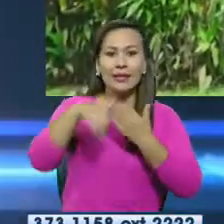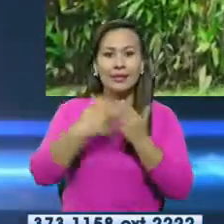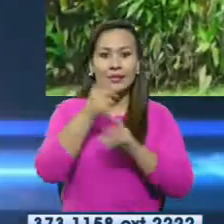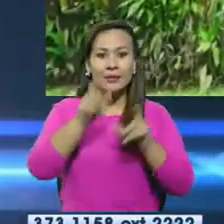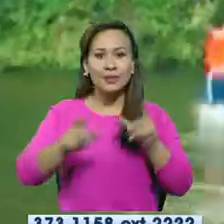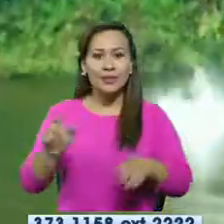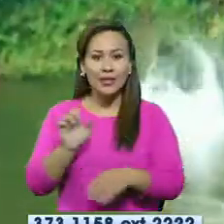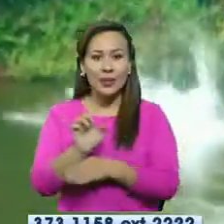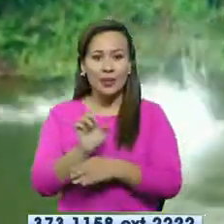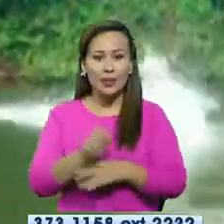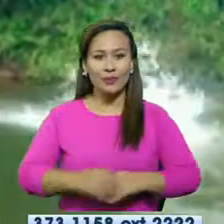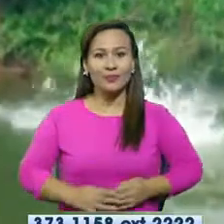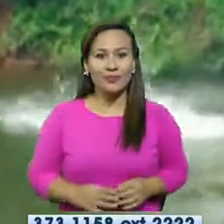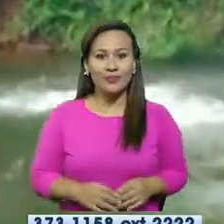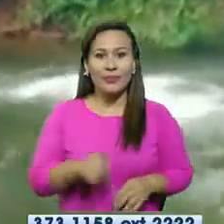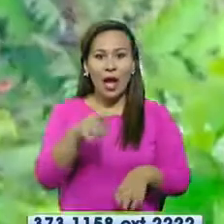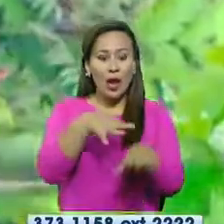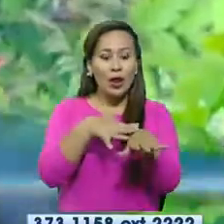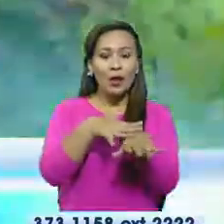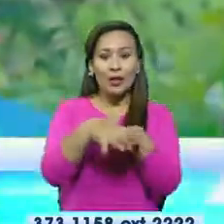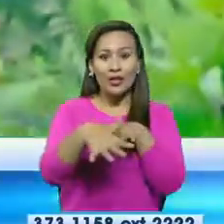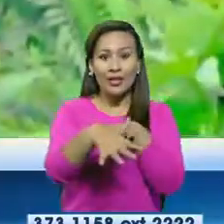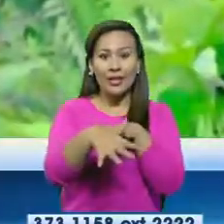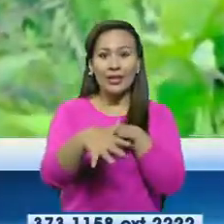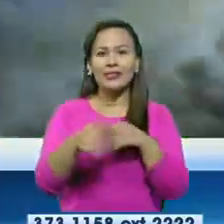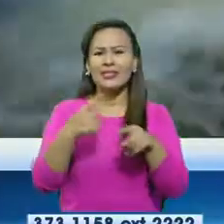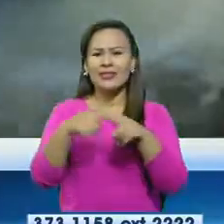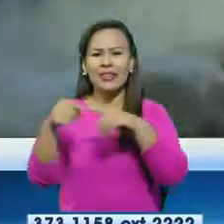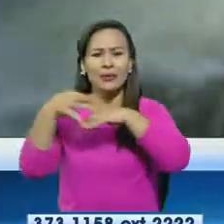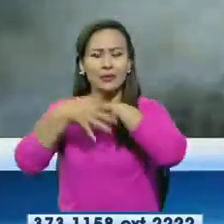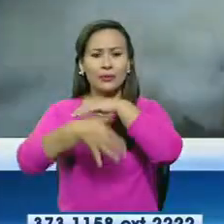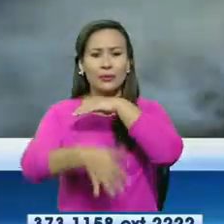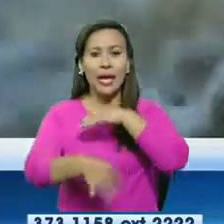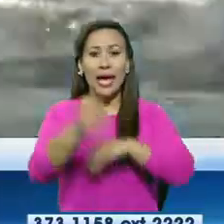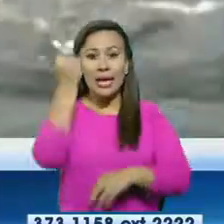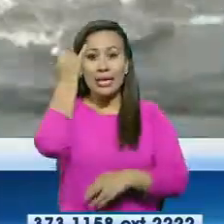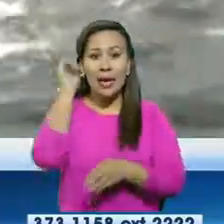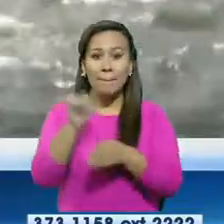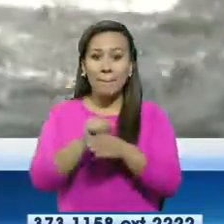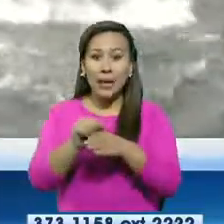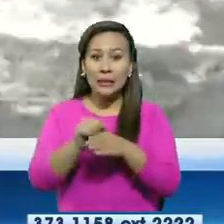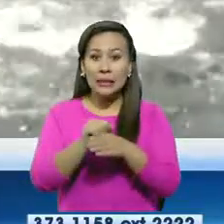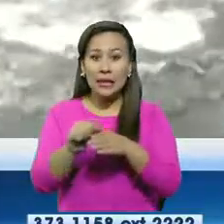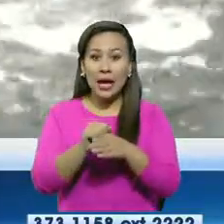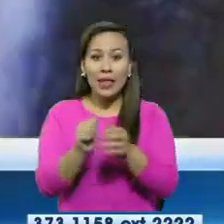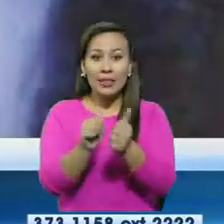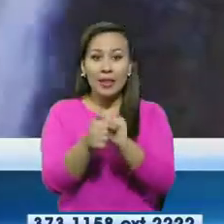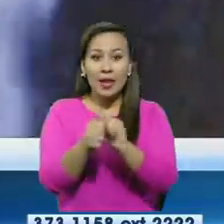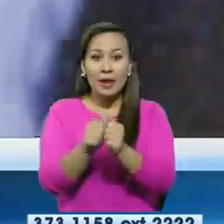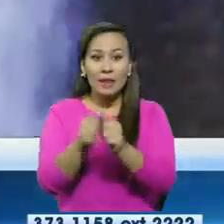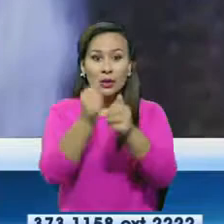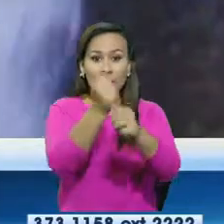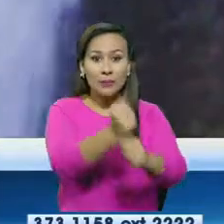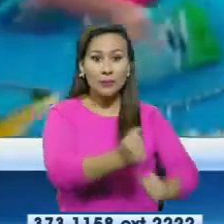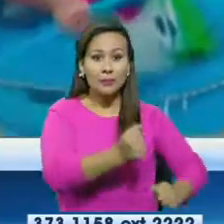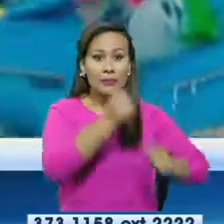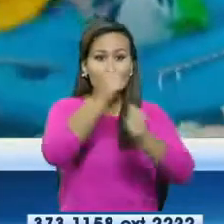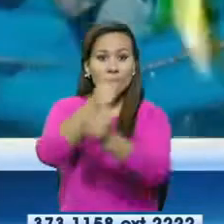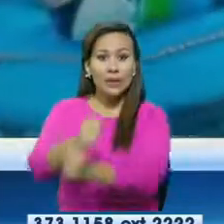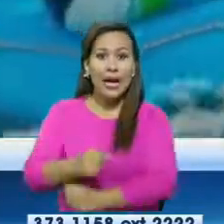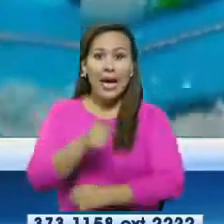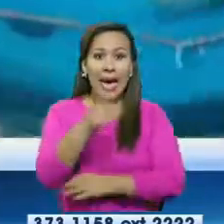ecuatorianas. Los ríos y cascadas de esta provincia son ideales para la práctica de deportes como rafting, kayak o canyoning.